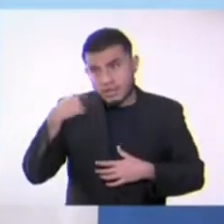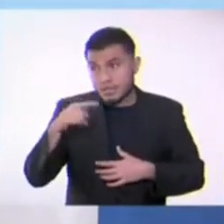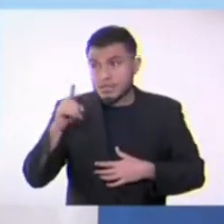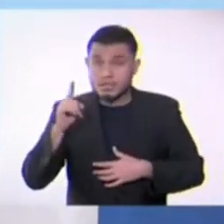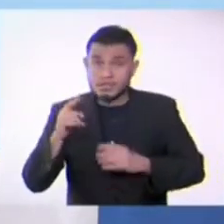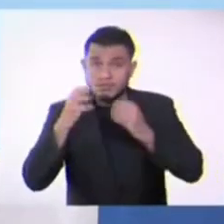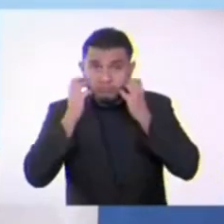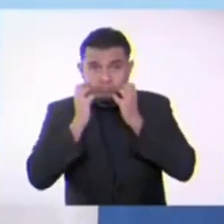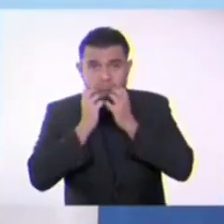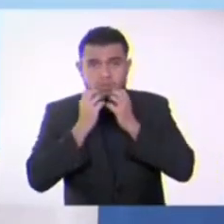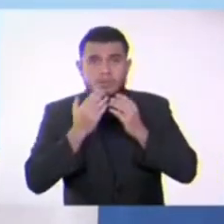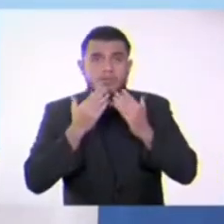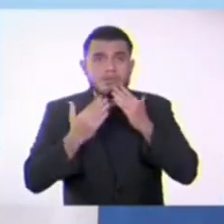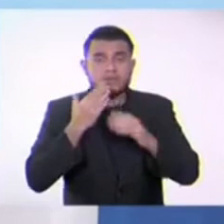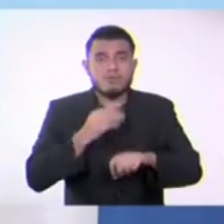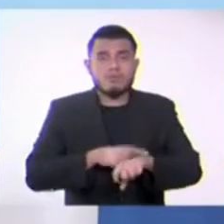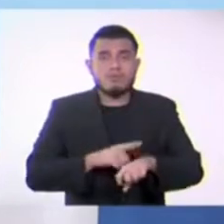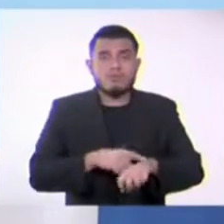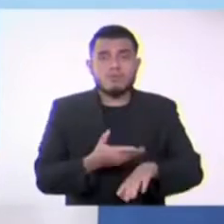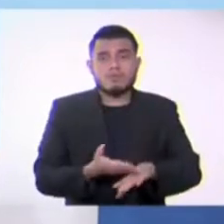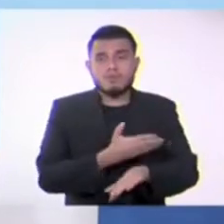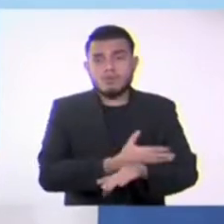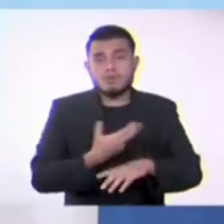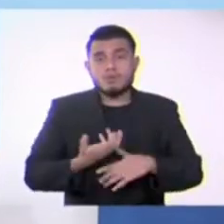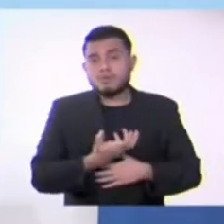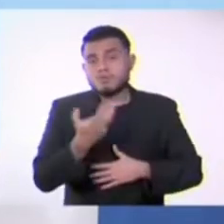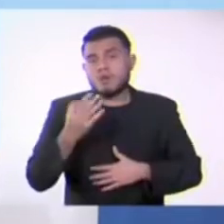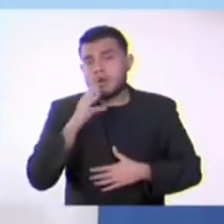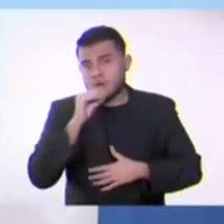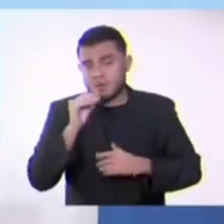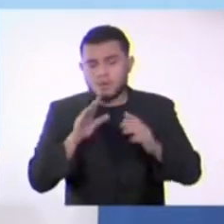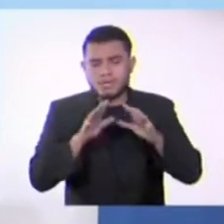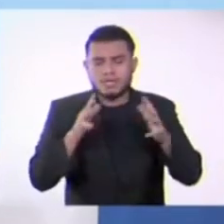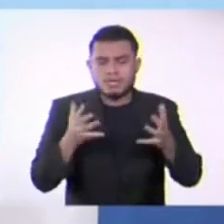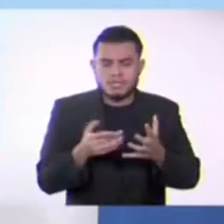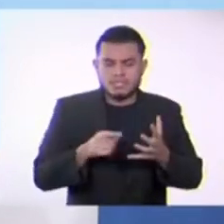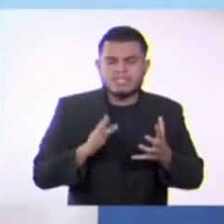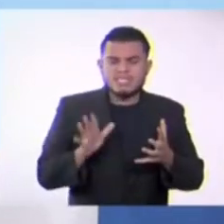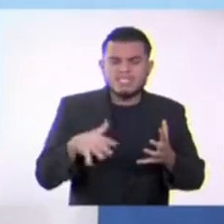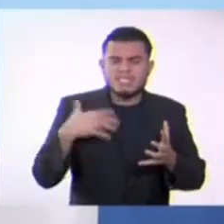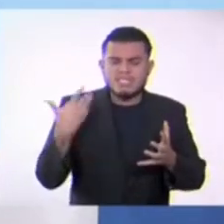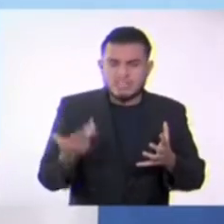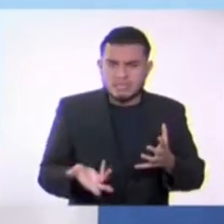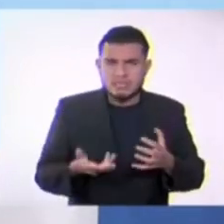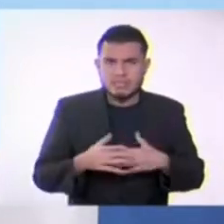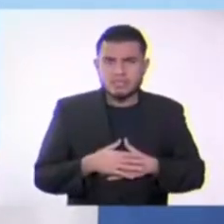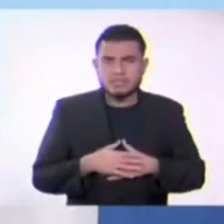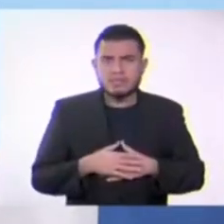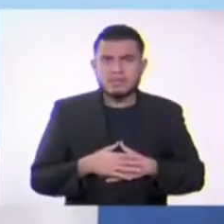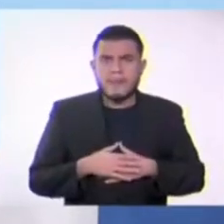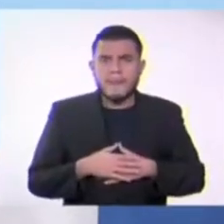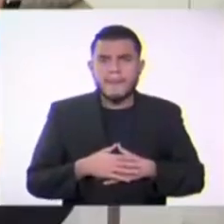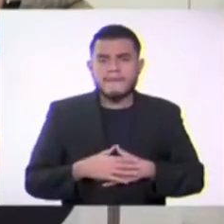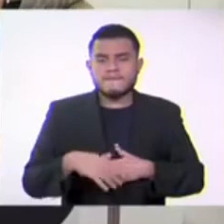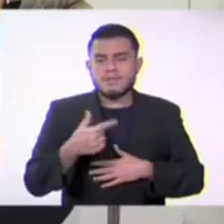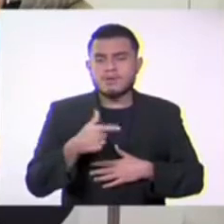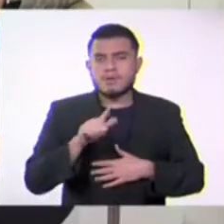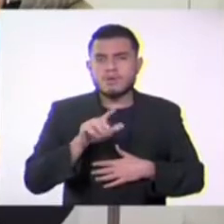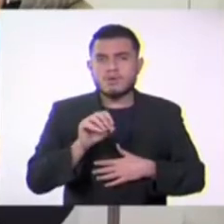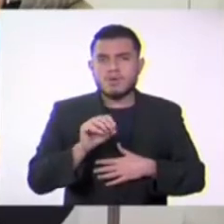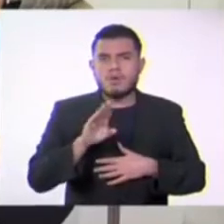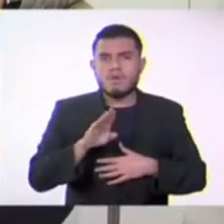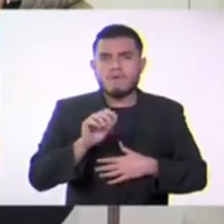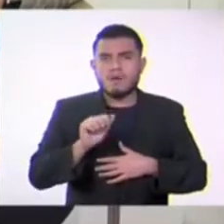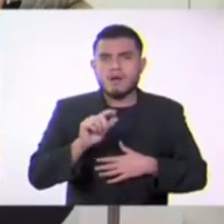un momento. Pero cuando hablamos de globalización, entonces, ¿a qué nos referimos? Entonces vamos a notar que con